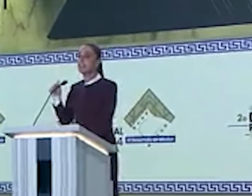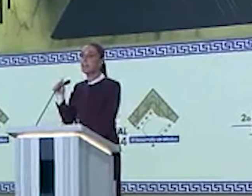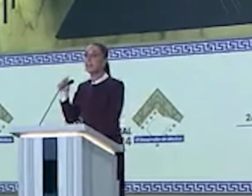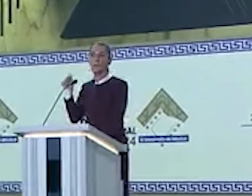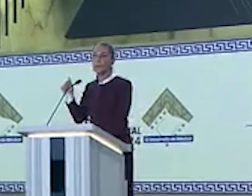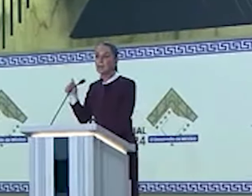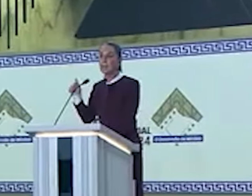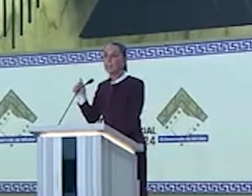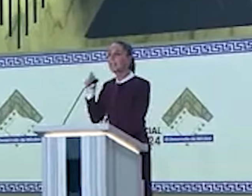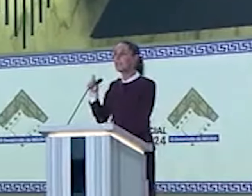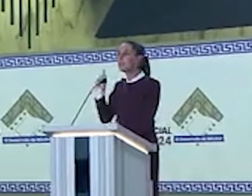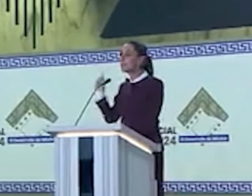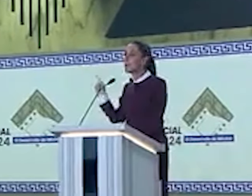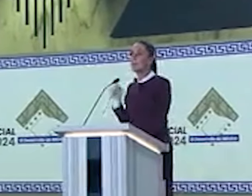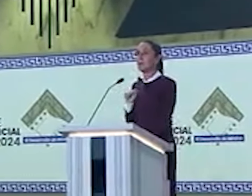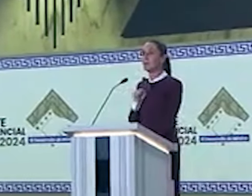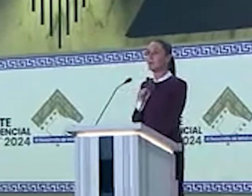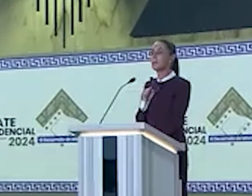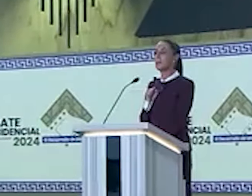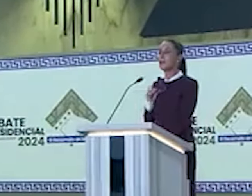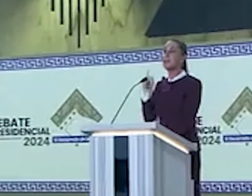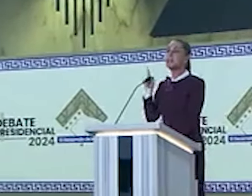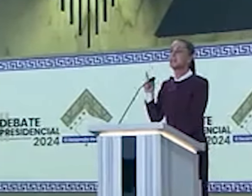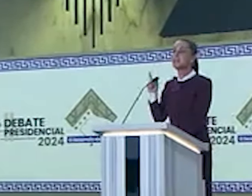segundo debate por la presidencia por la República.